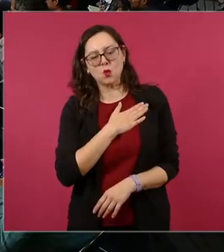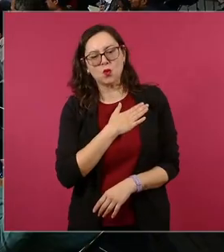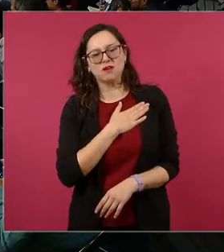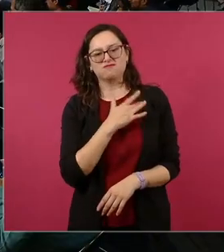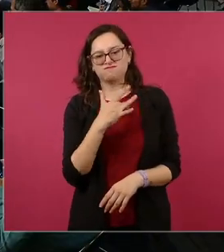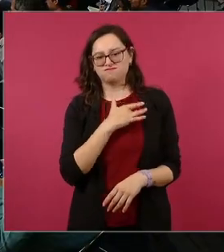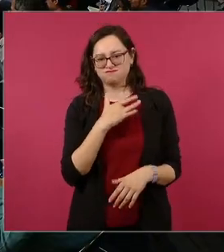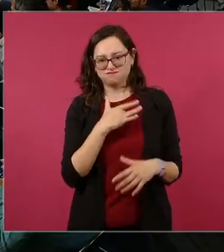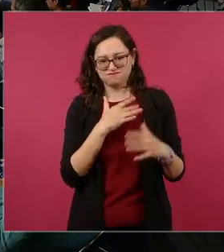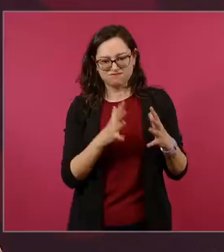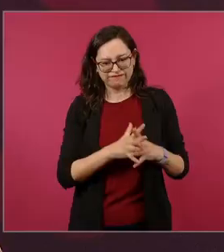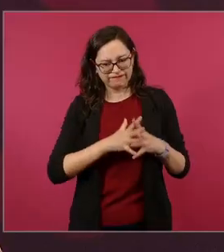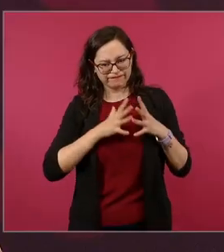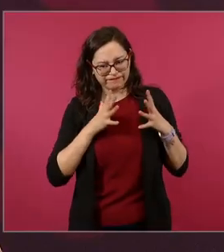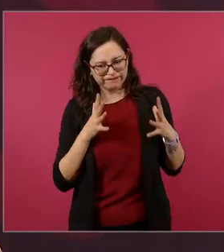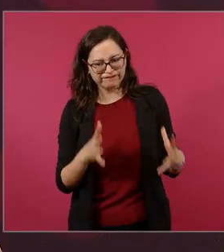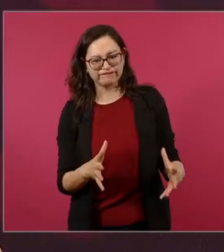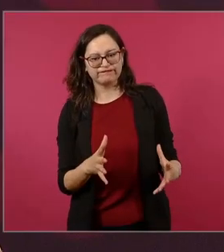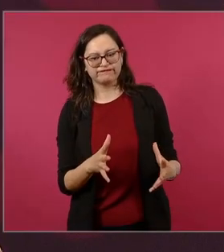y sabe